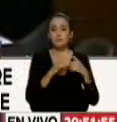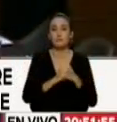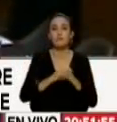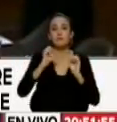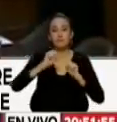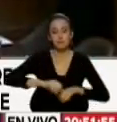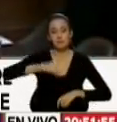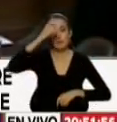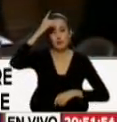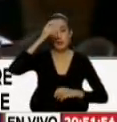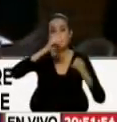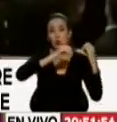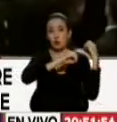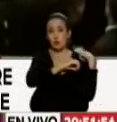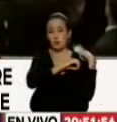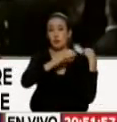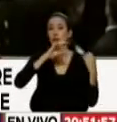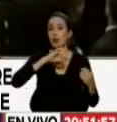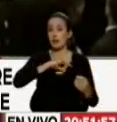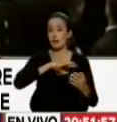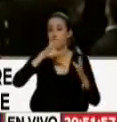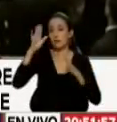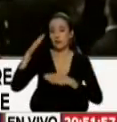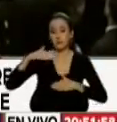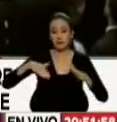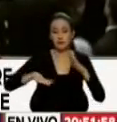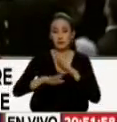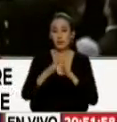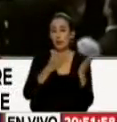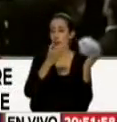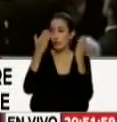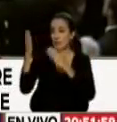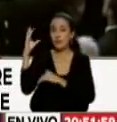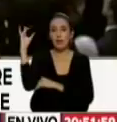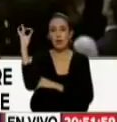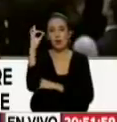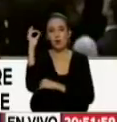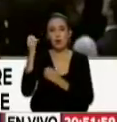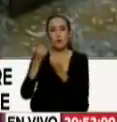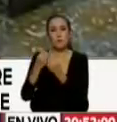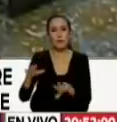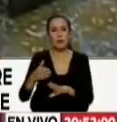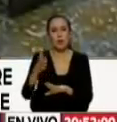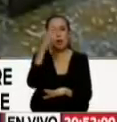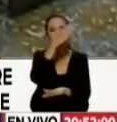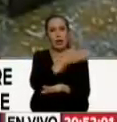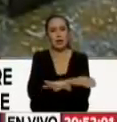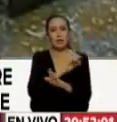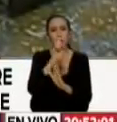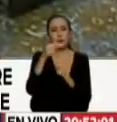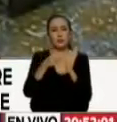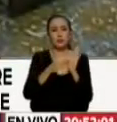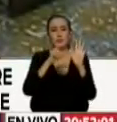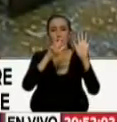podría obligar a Chile a negociar la salida al Pacífico de Bolivia, que perdió este espacio en la guerra de